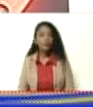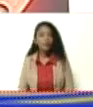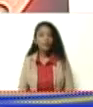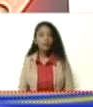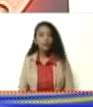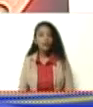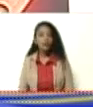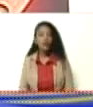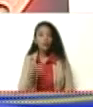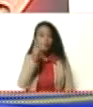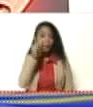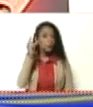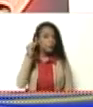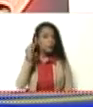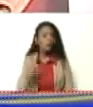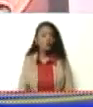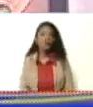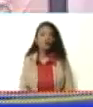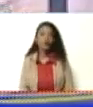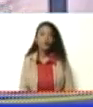y a todas,